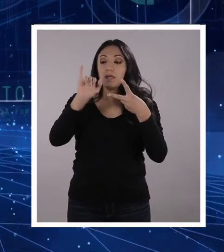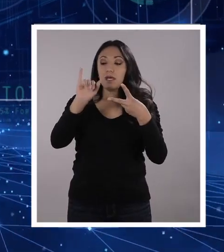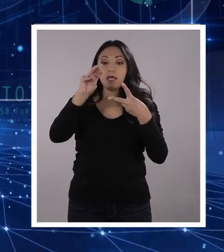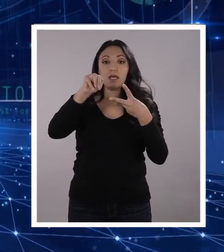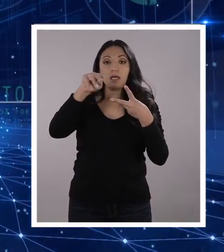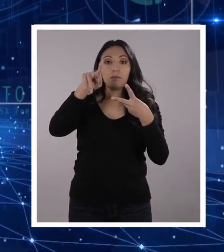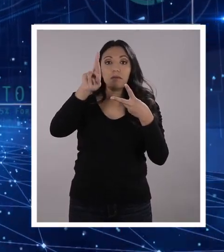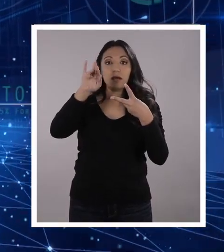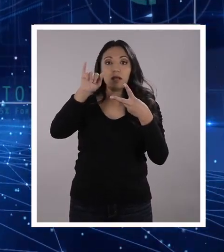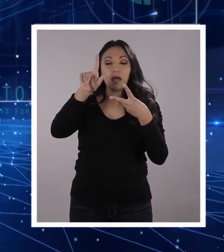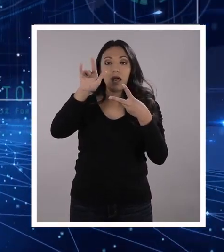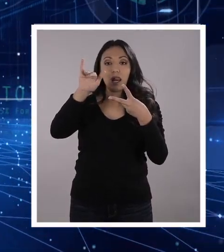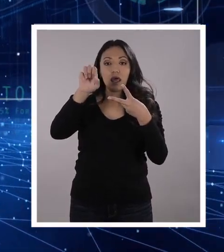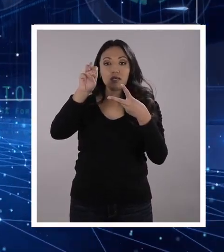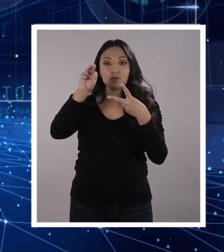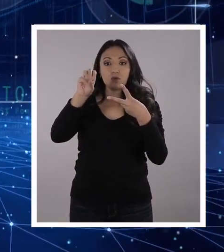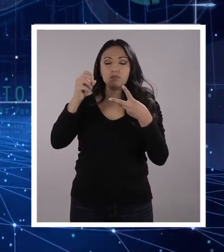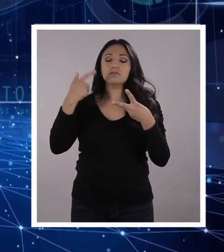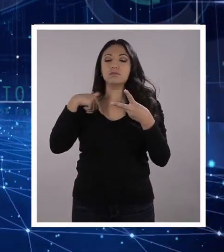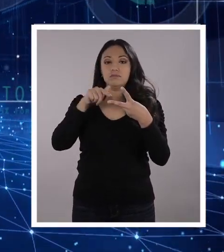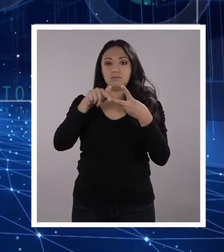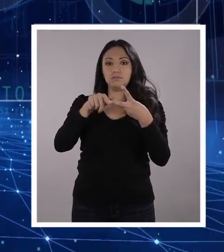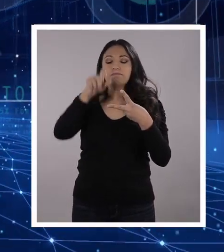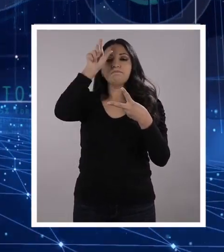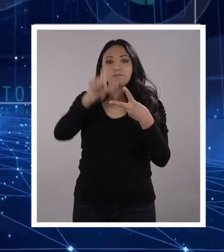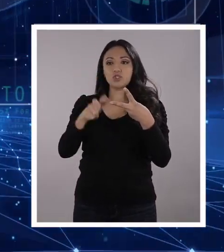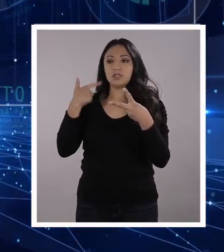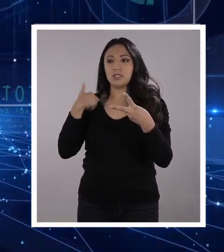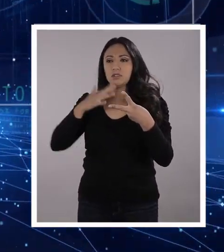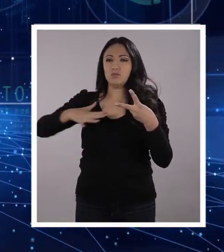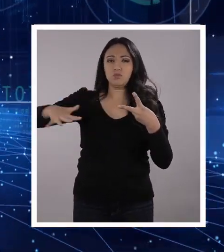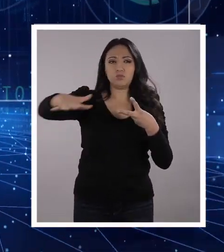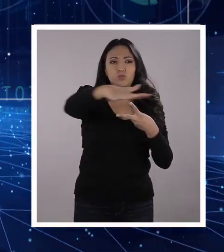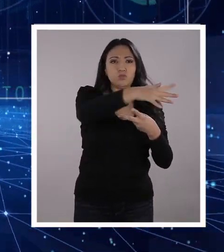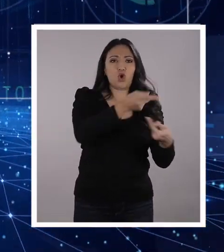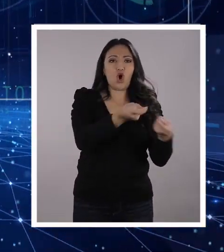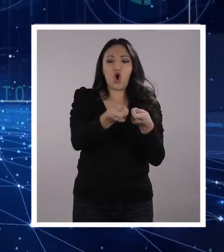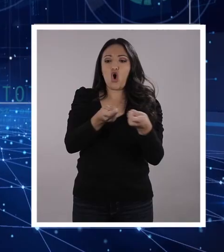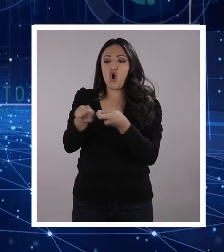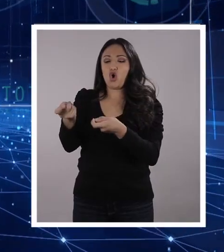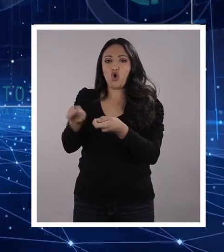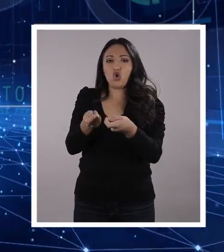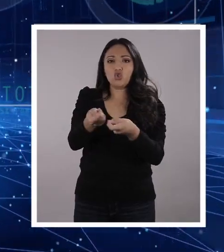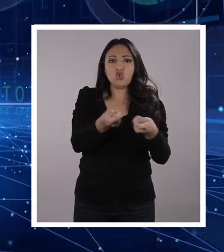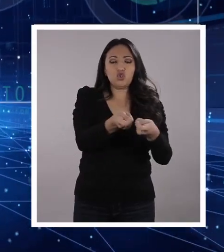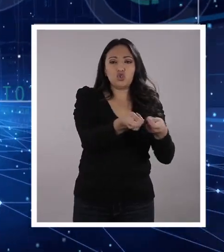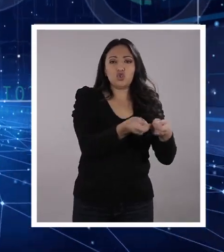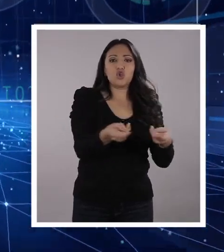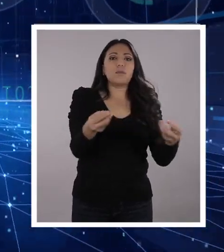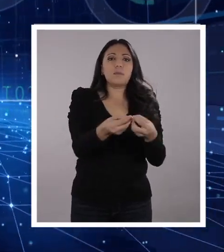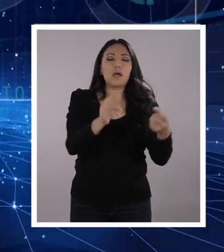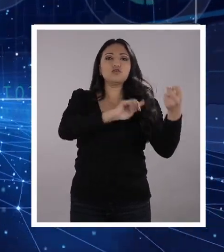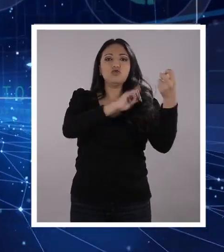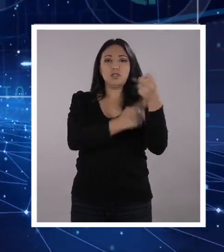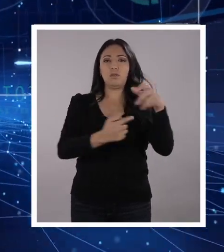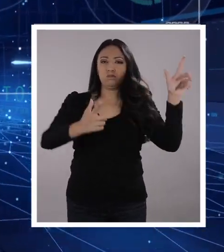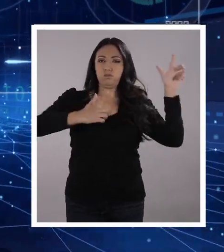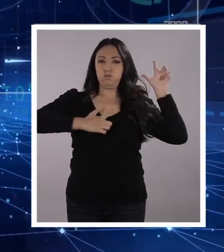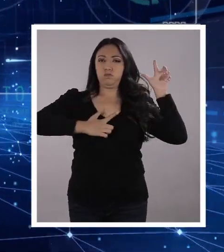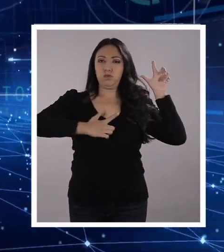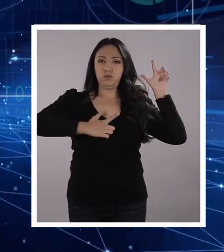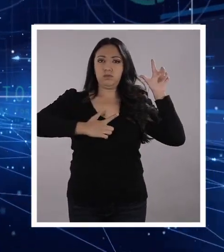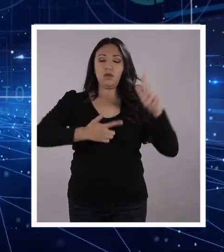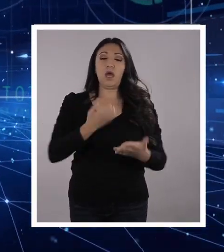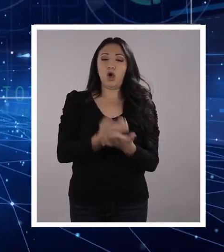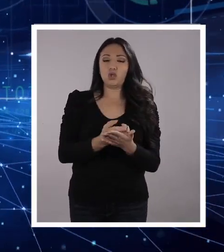Imperialismo, actitud y doctrina de quienes propugnan o practican la extensión del dominio de un país sobre otro u otros por medio de la fuerza